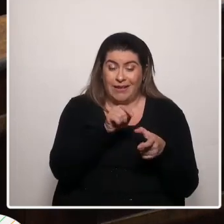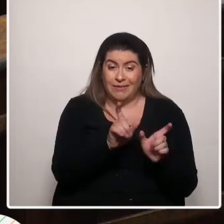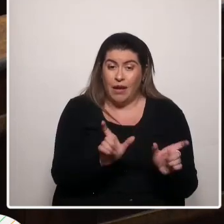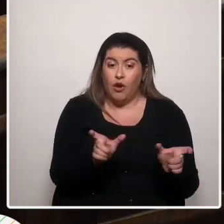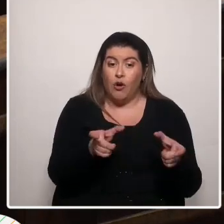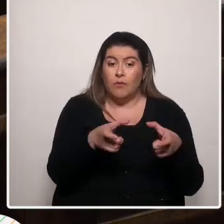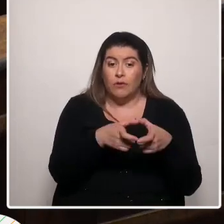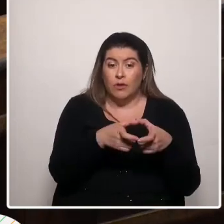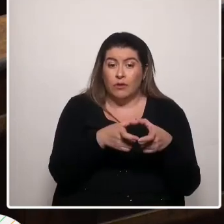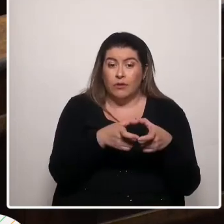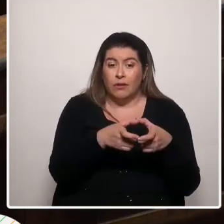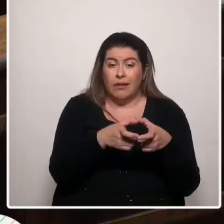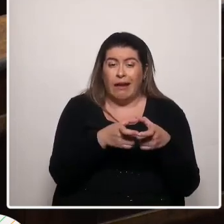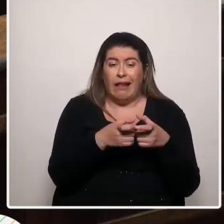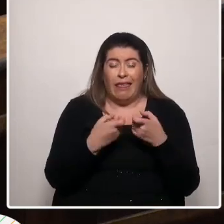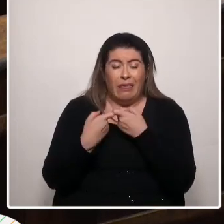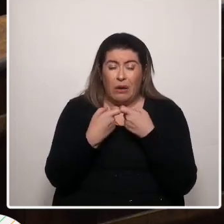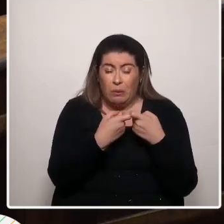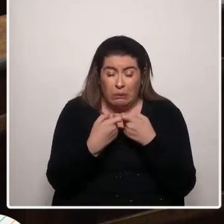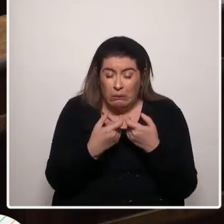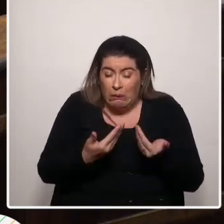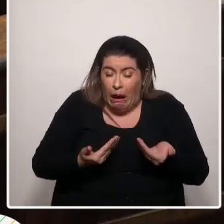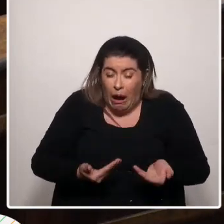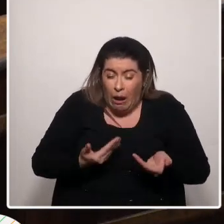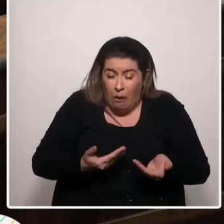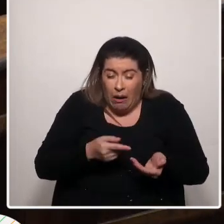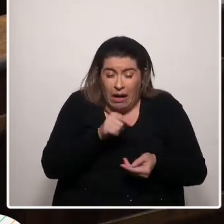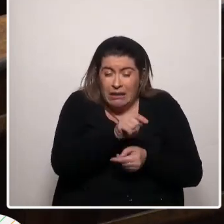comisión estar discutiendo esto en este minuto,